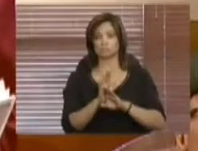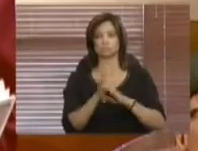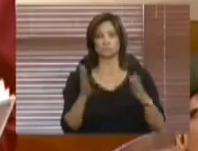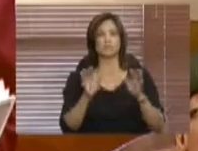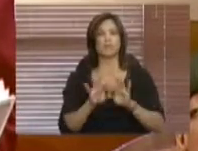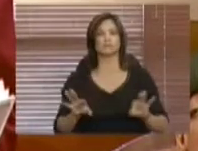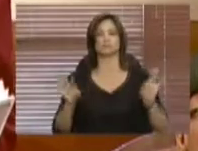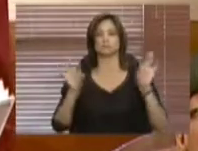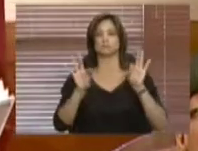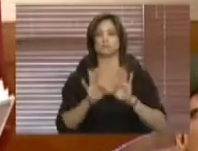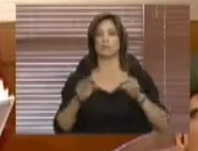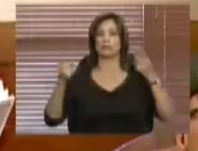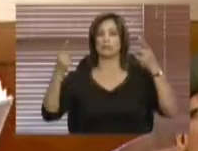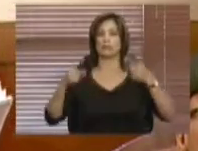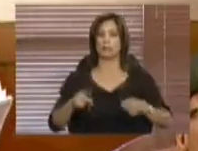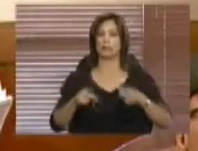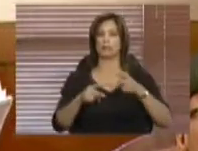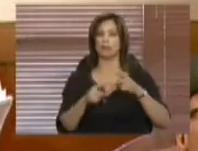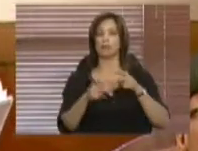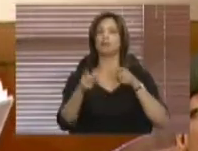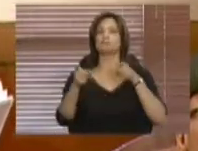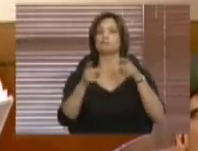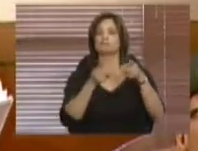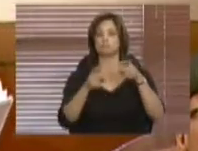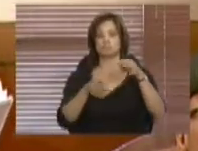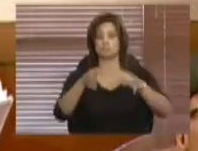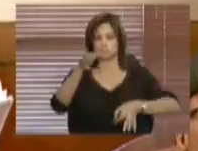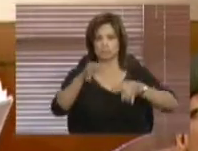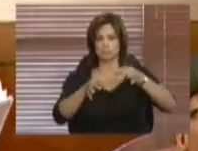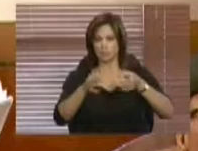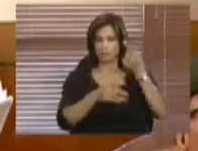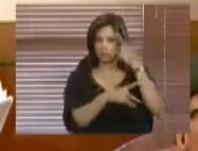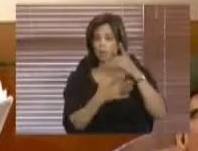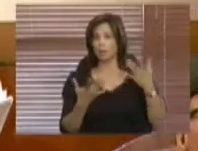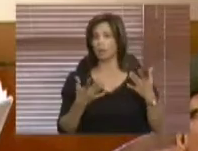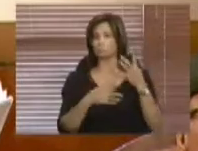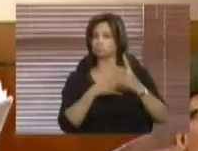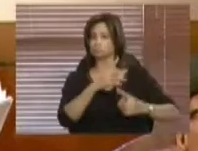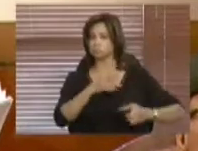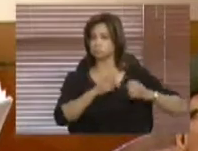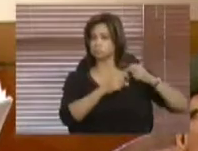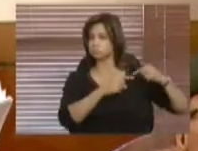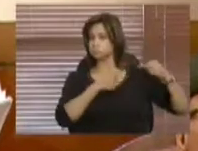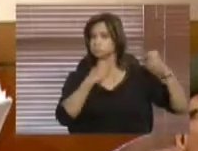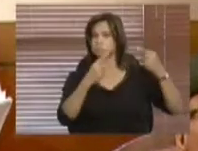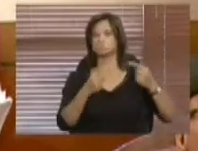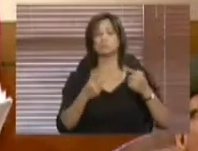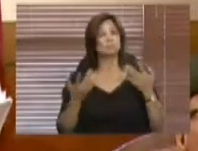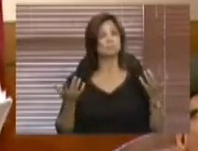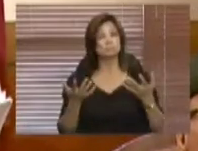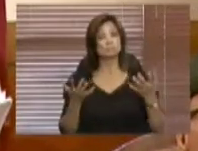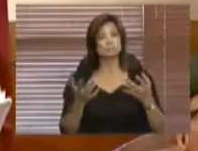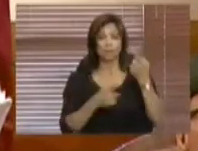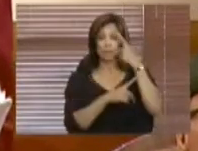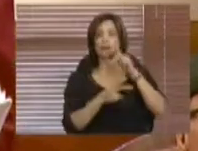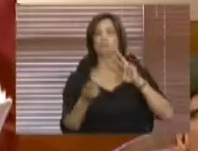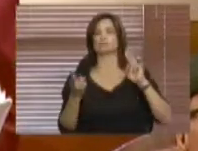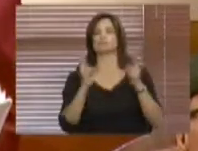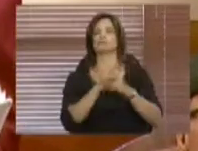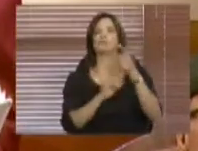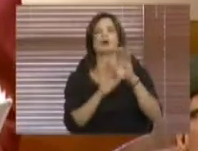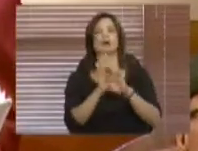más importantes relativas a la administración de justicia en más de un siglo. Me refiero a las